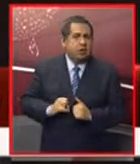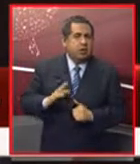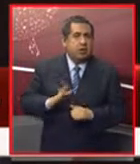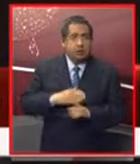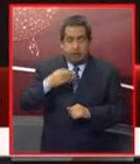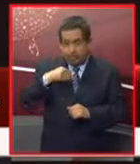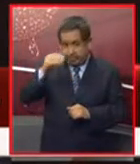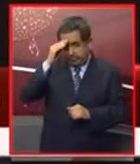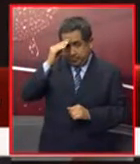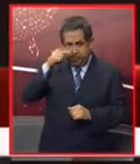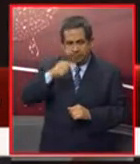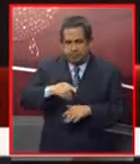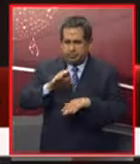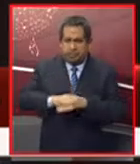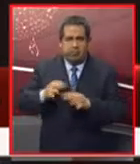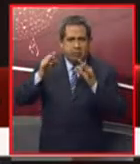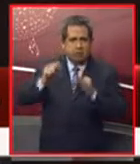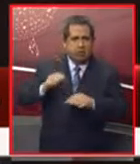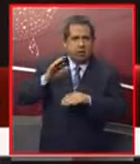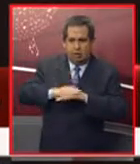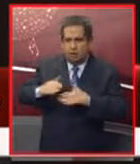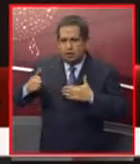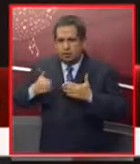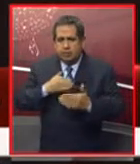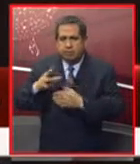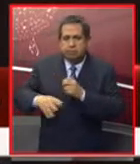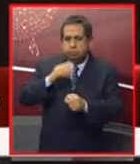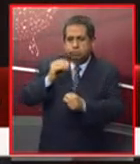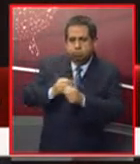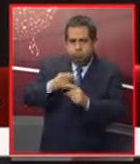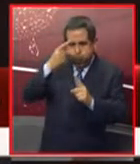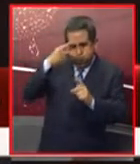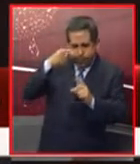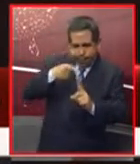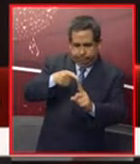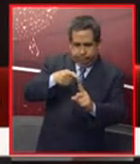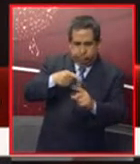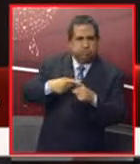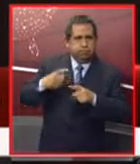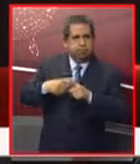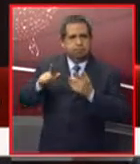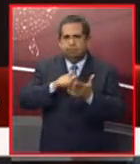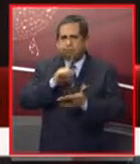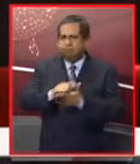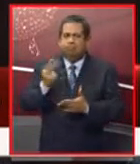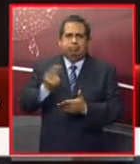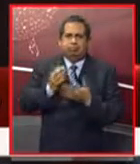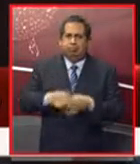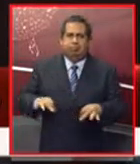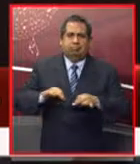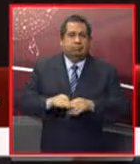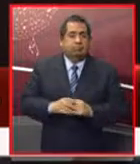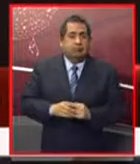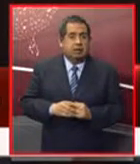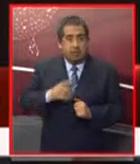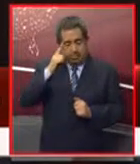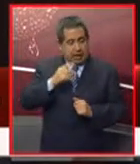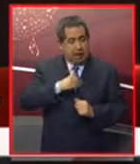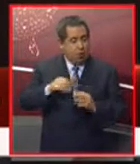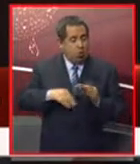consideramos que mantener la disciplina y actualización dentro de la formación de leyes es indispensable para que cubran